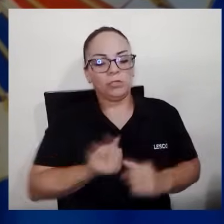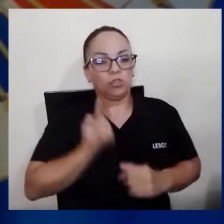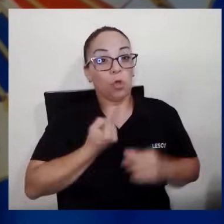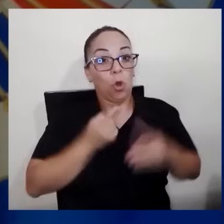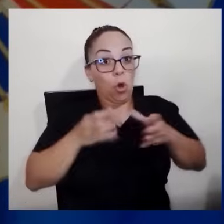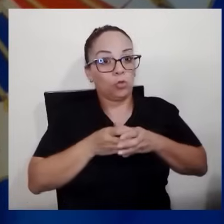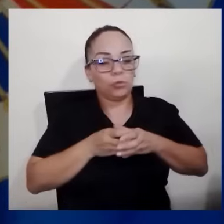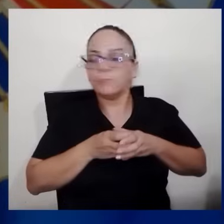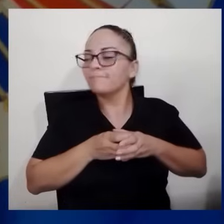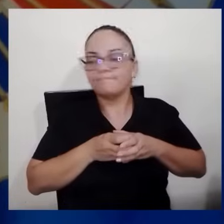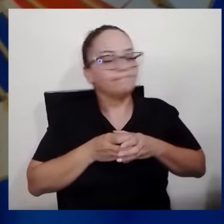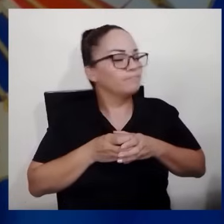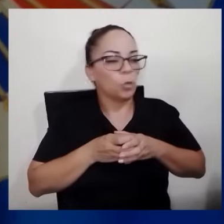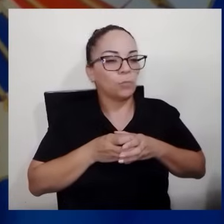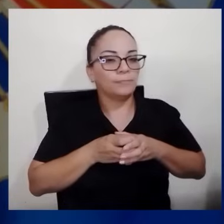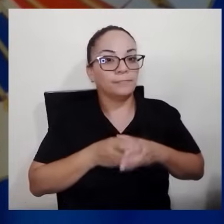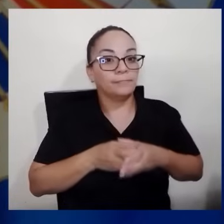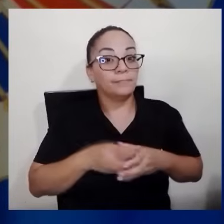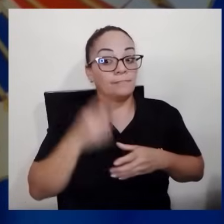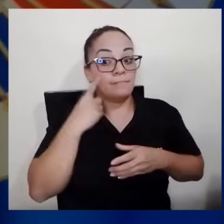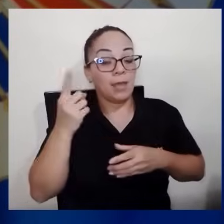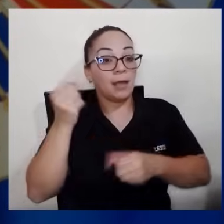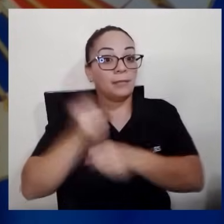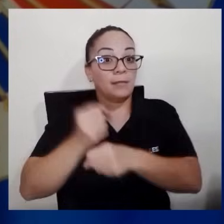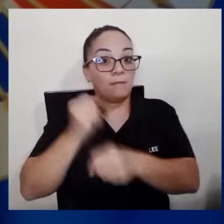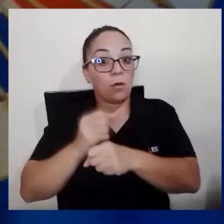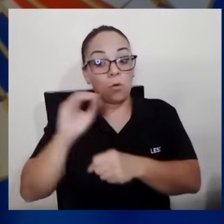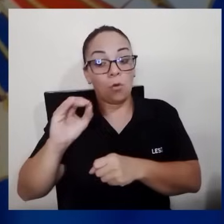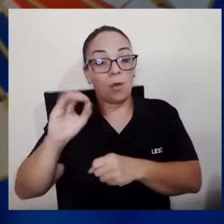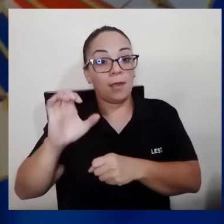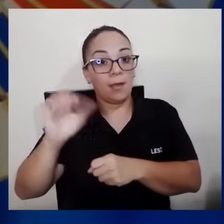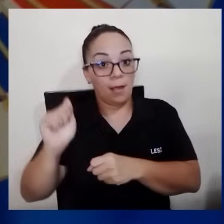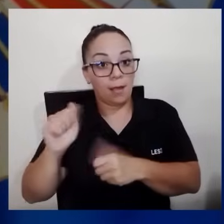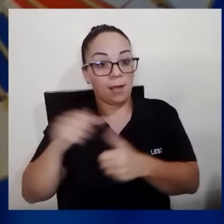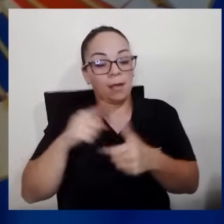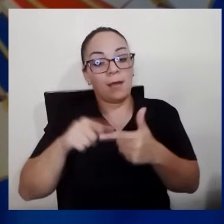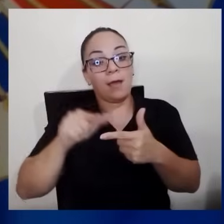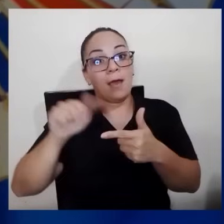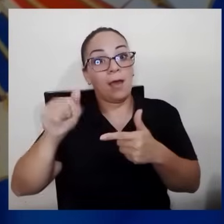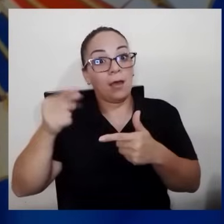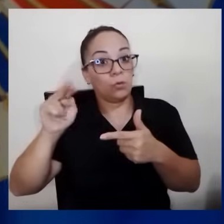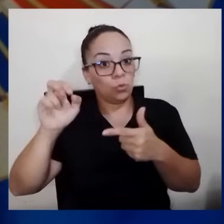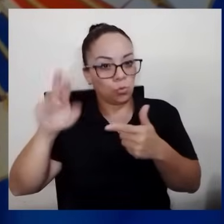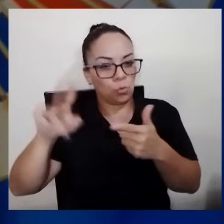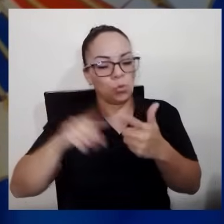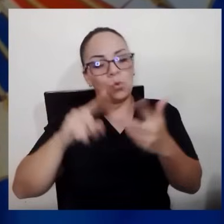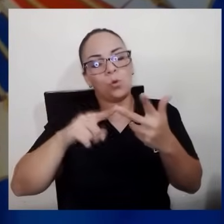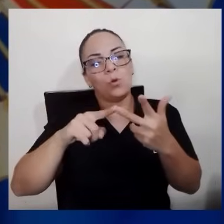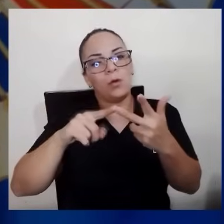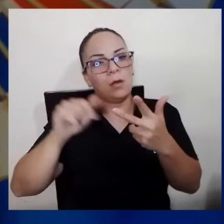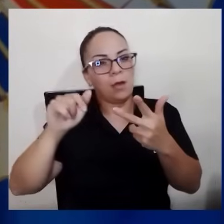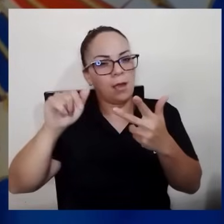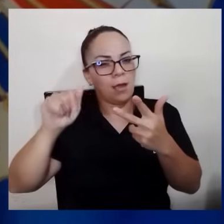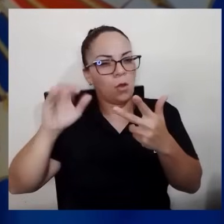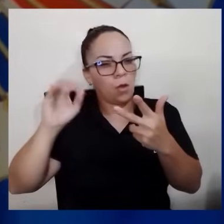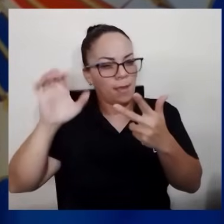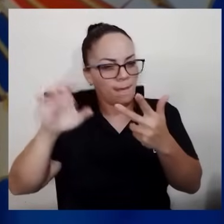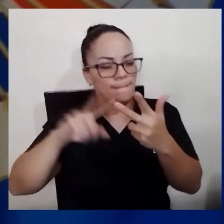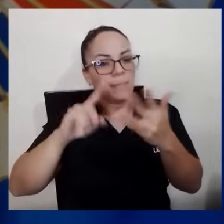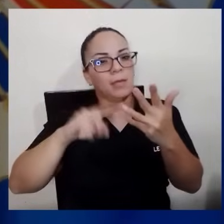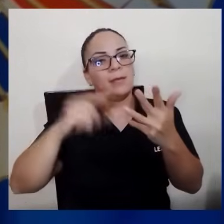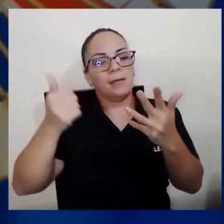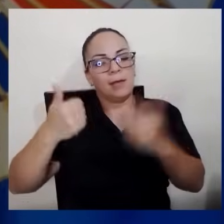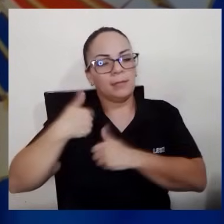la nur oim y otros cooperantes como la Unión Europea Canadá y Estados